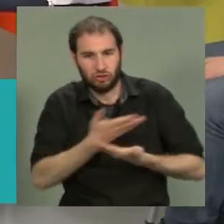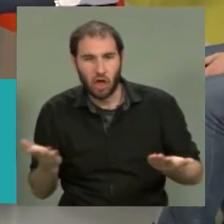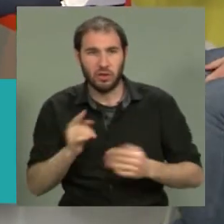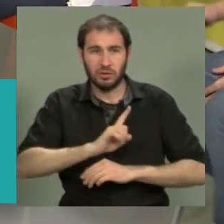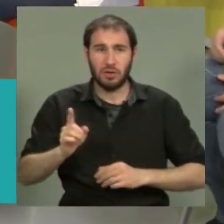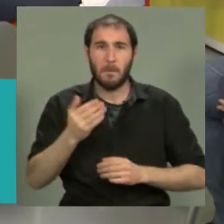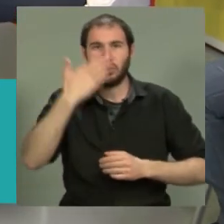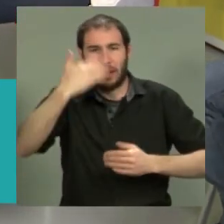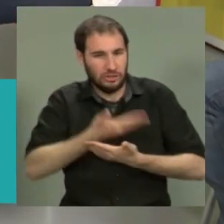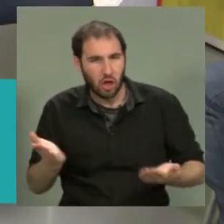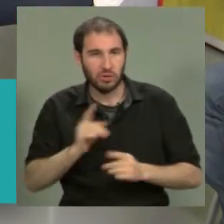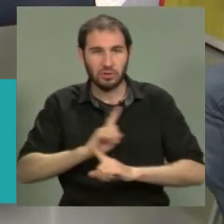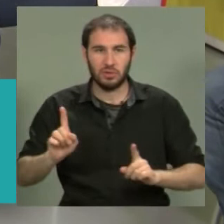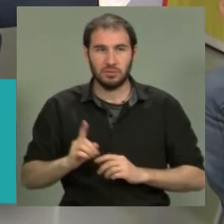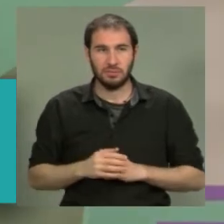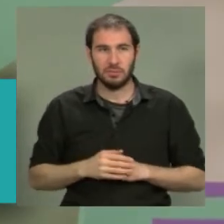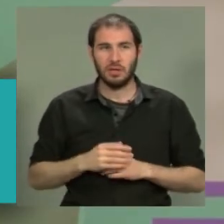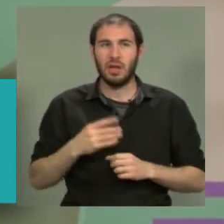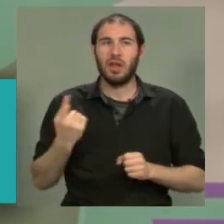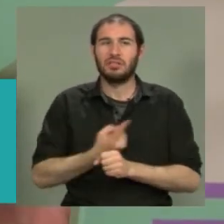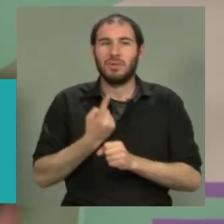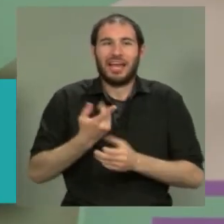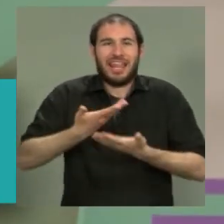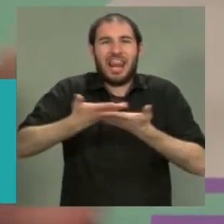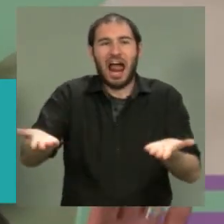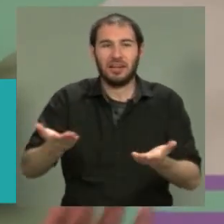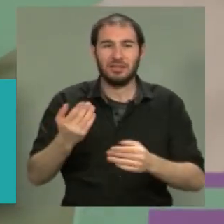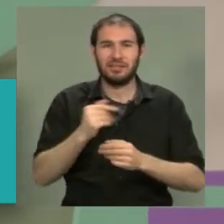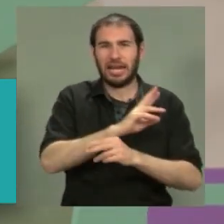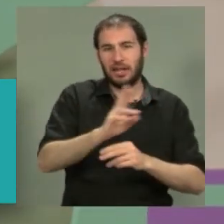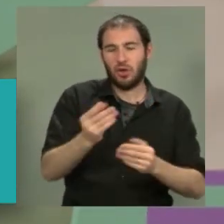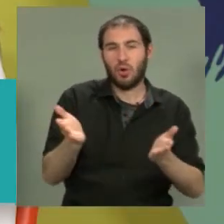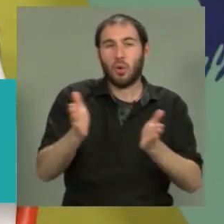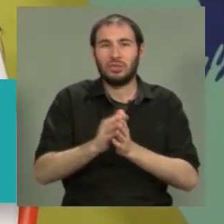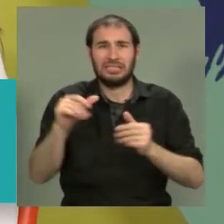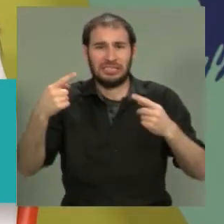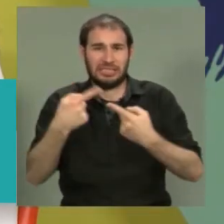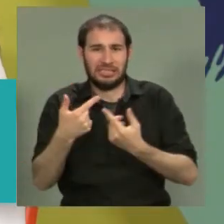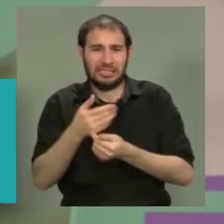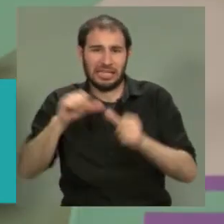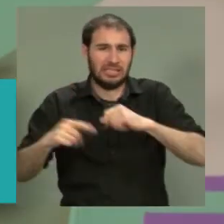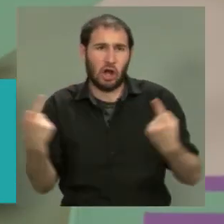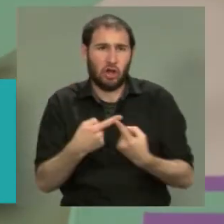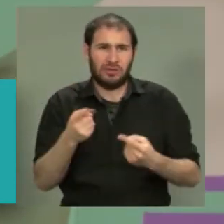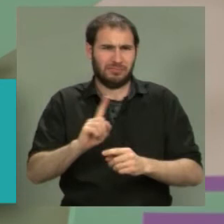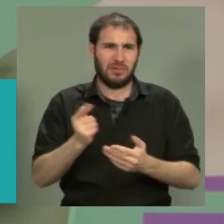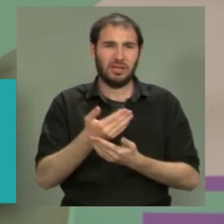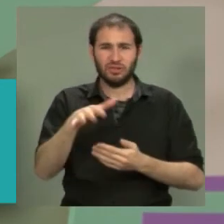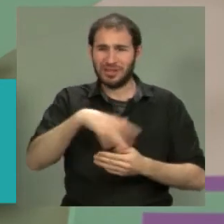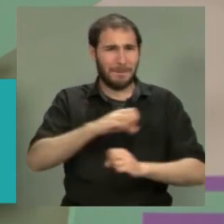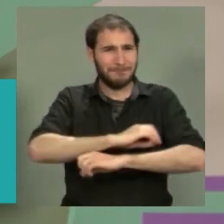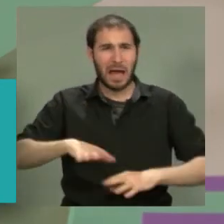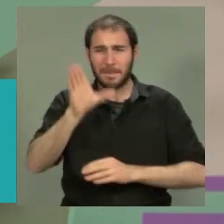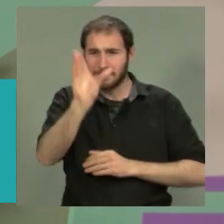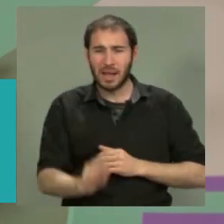los musulmanes. No podemos generalizar la religión contra la ciencia. Eso es terrible en una sociedad y en un